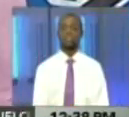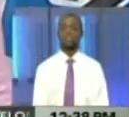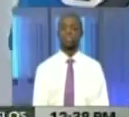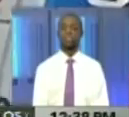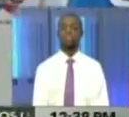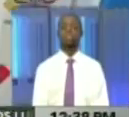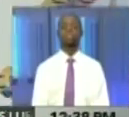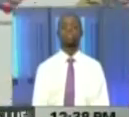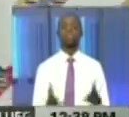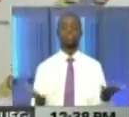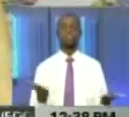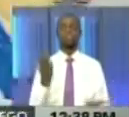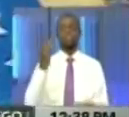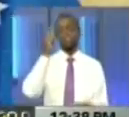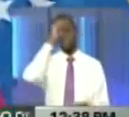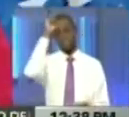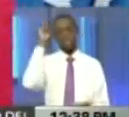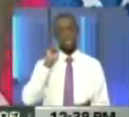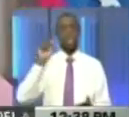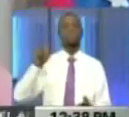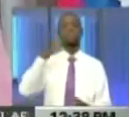Electoral.